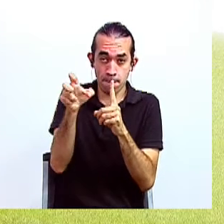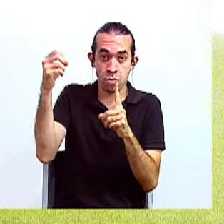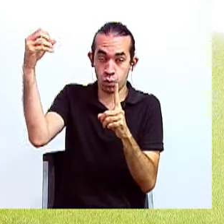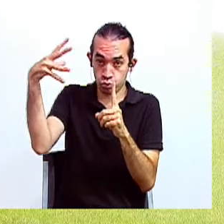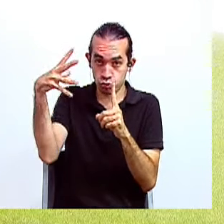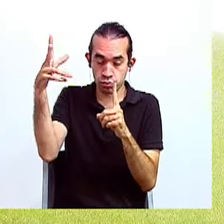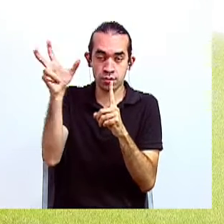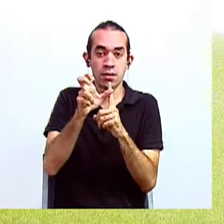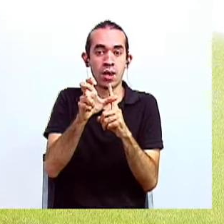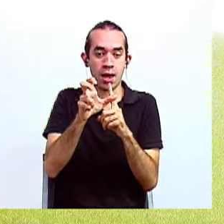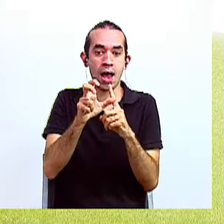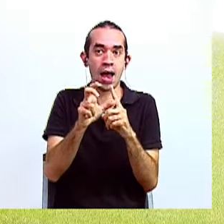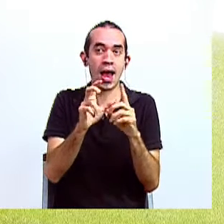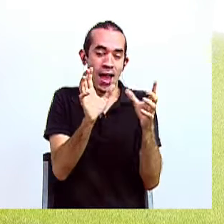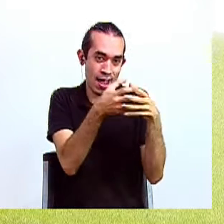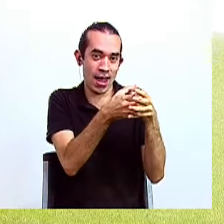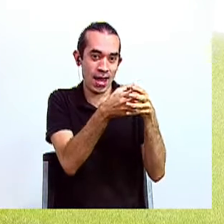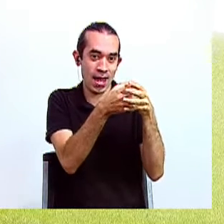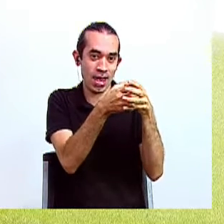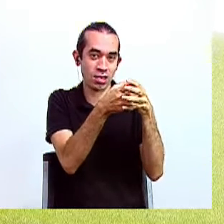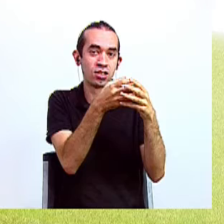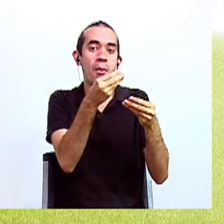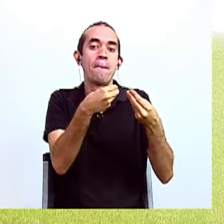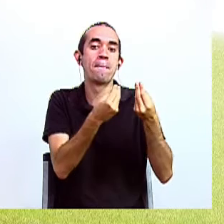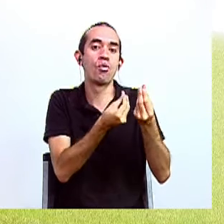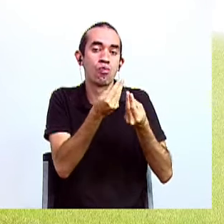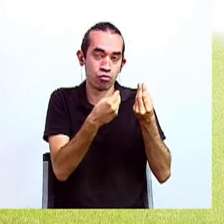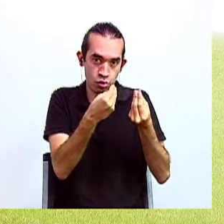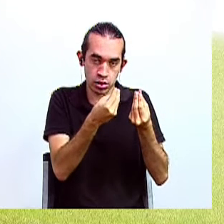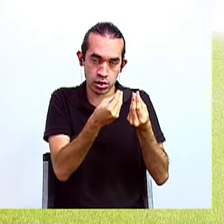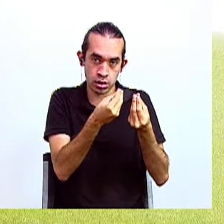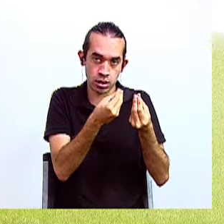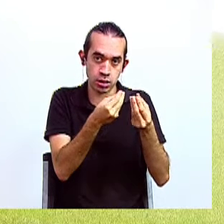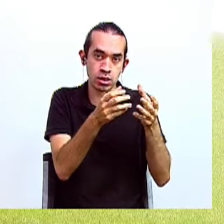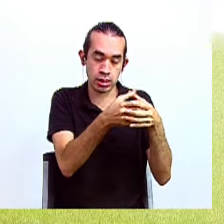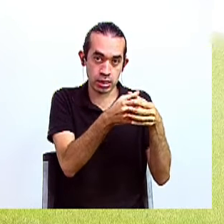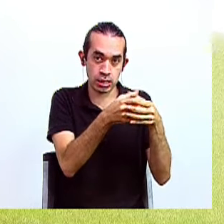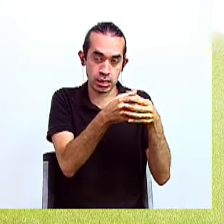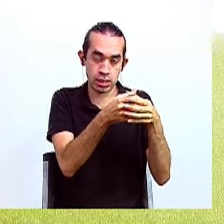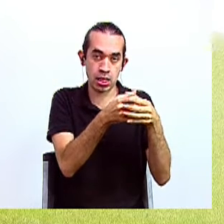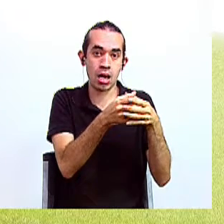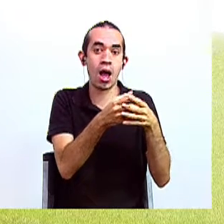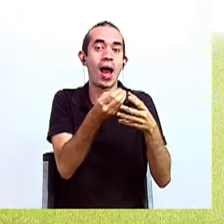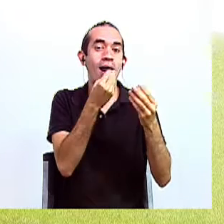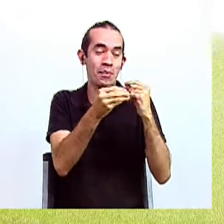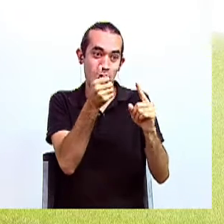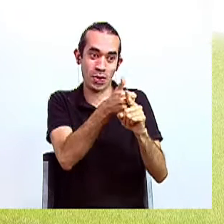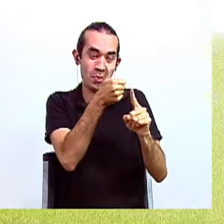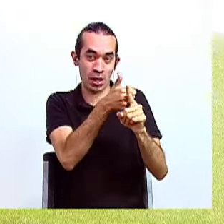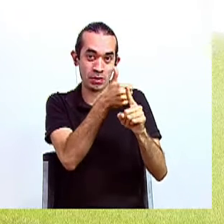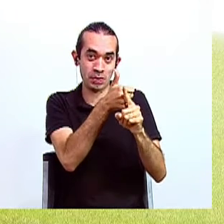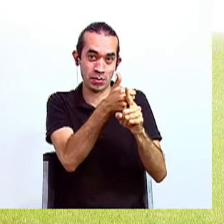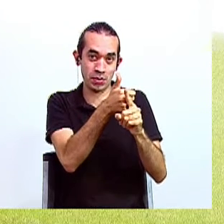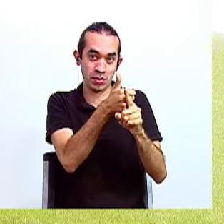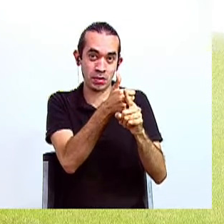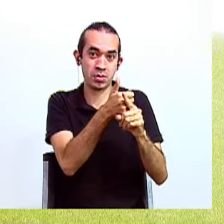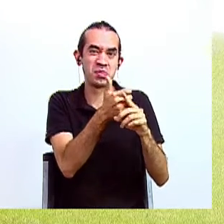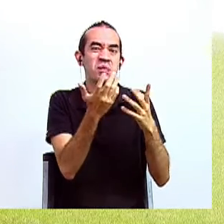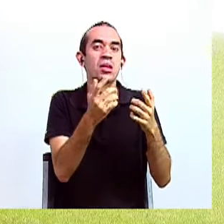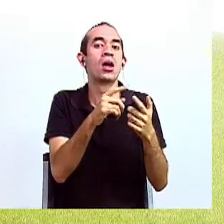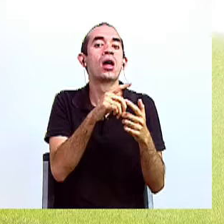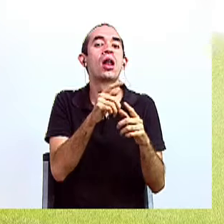el primer nivel trófico llamado los productores. Al producir su propio alimento se les conoce también como